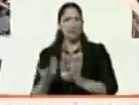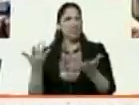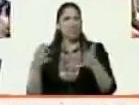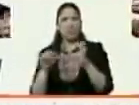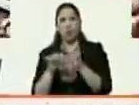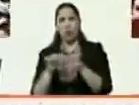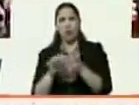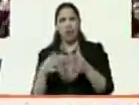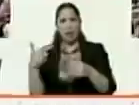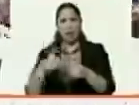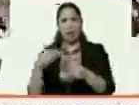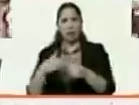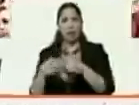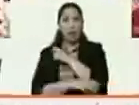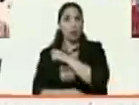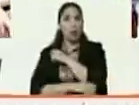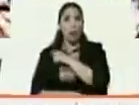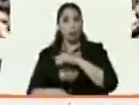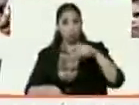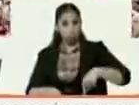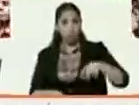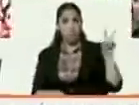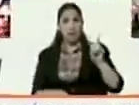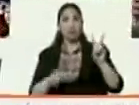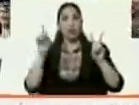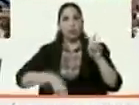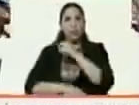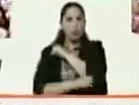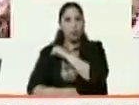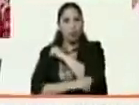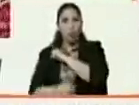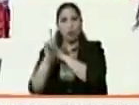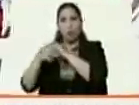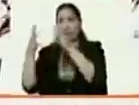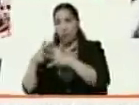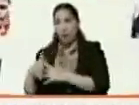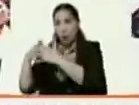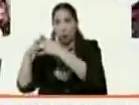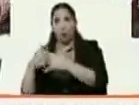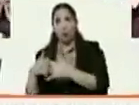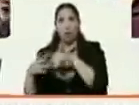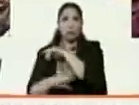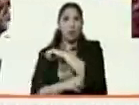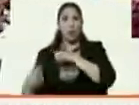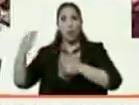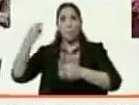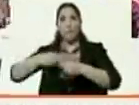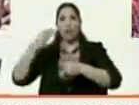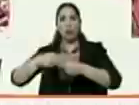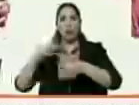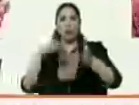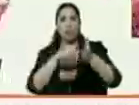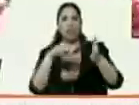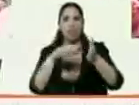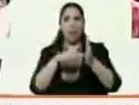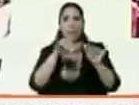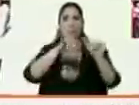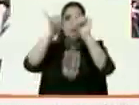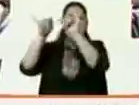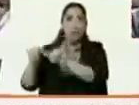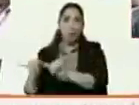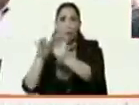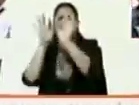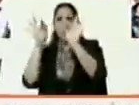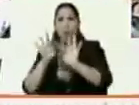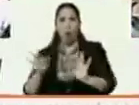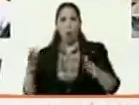la gasolina? Se la roban de Venezuela. Así como se la roba Estados Unidos, se roba el petróleo de Siria. Es el mismo